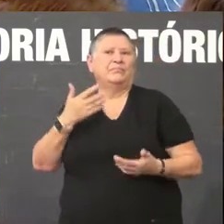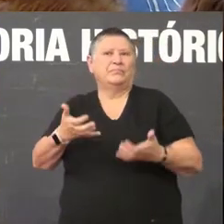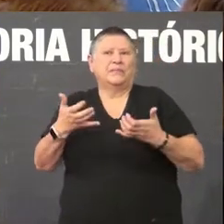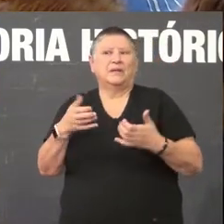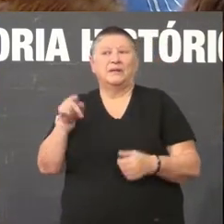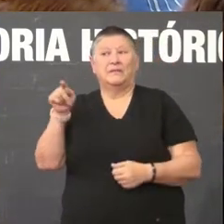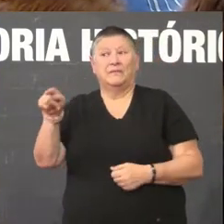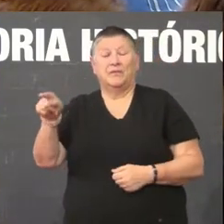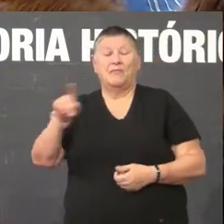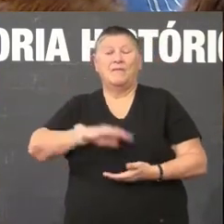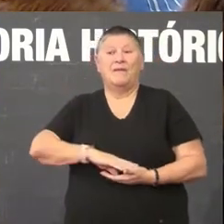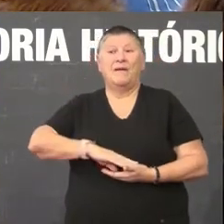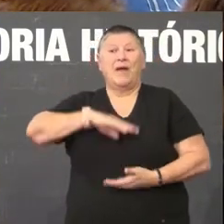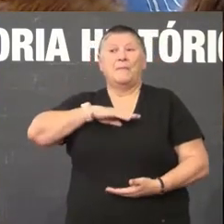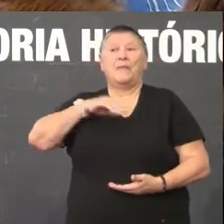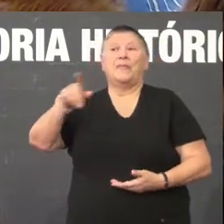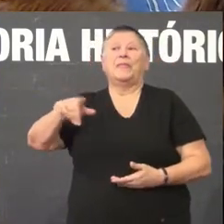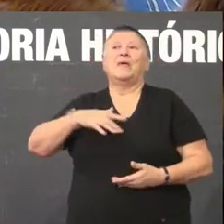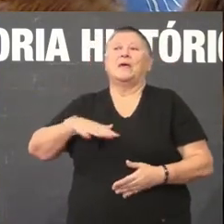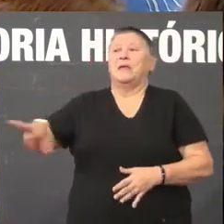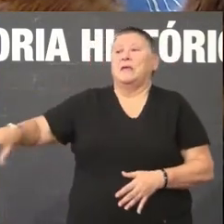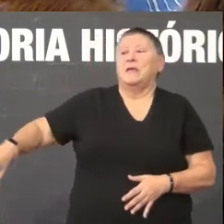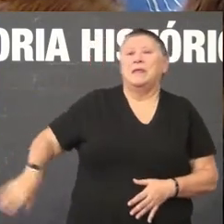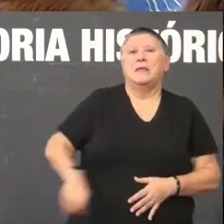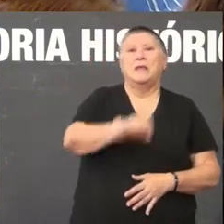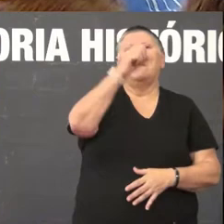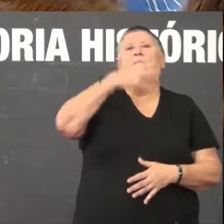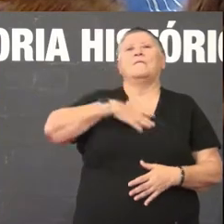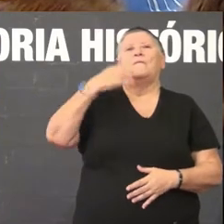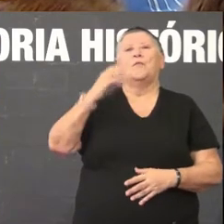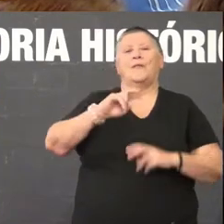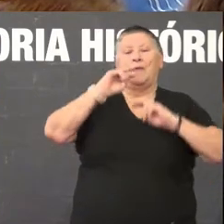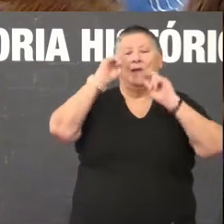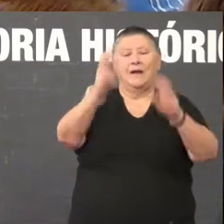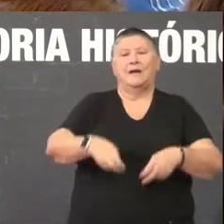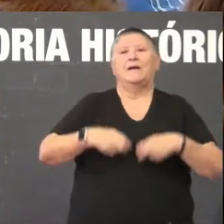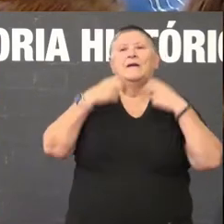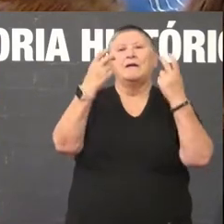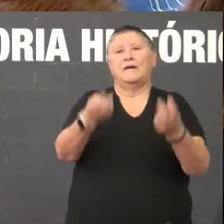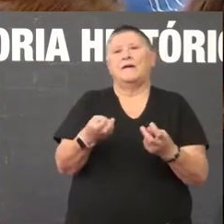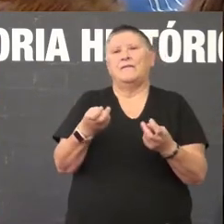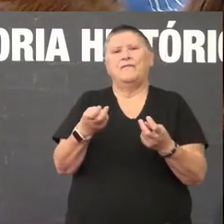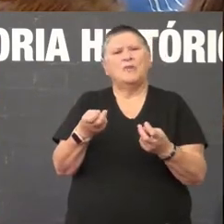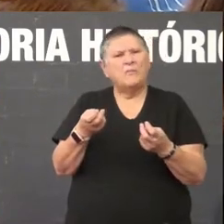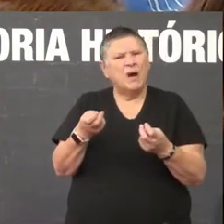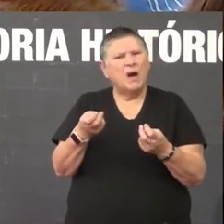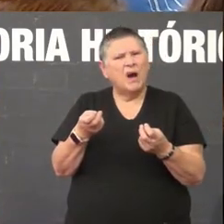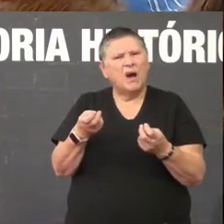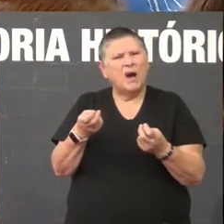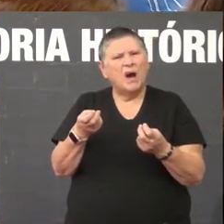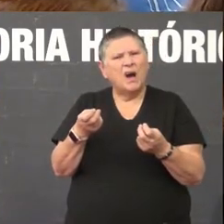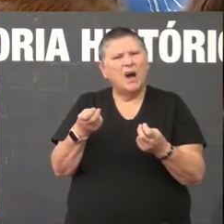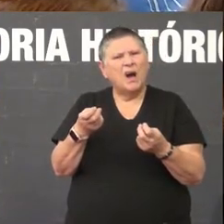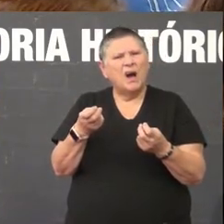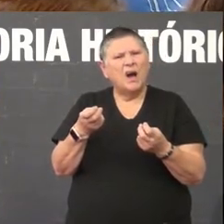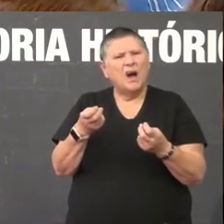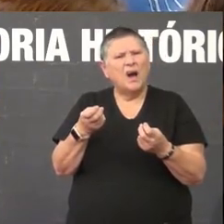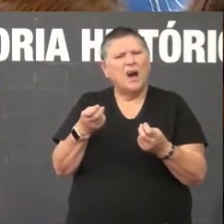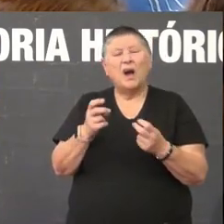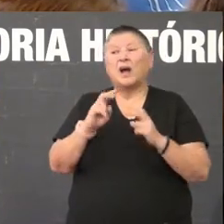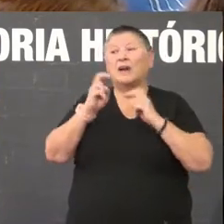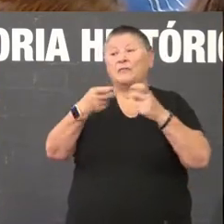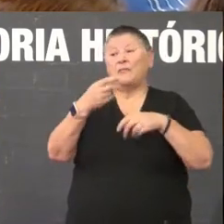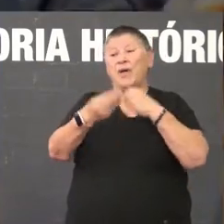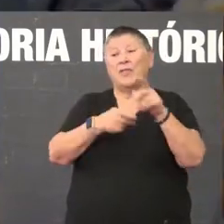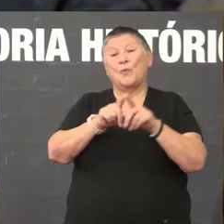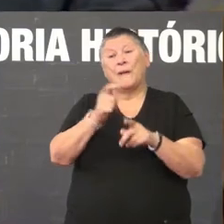ter a capacidade de levar a reforma a algo que se parecera máis a unha